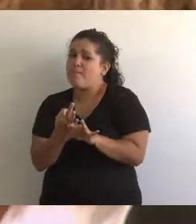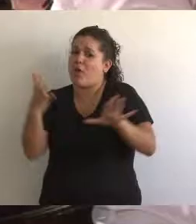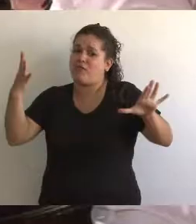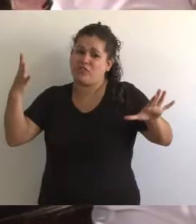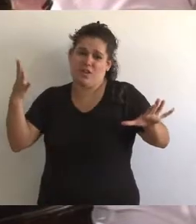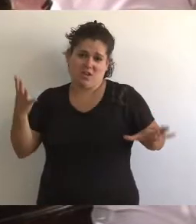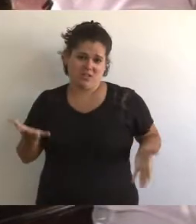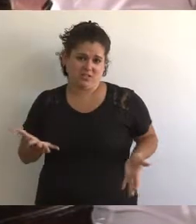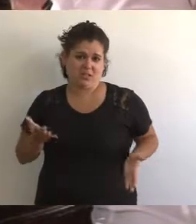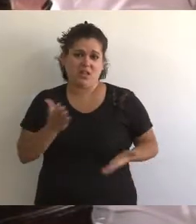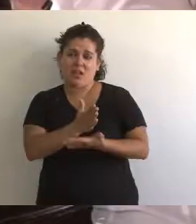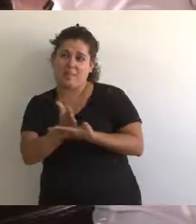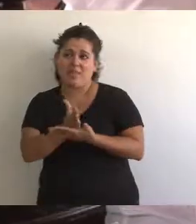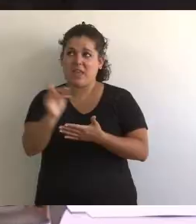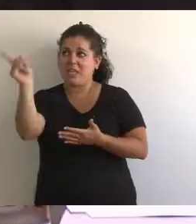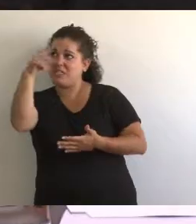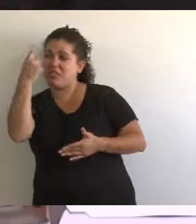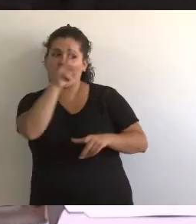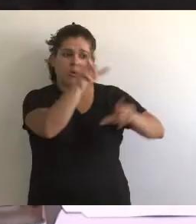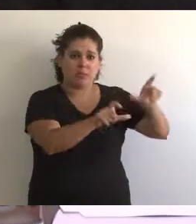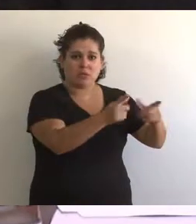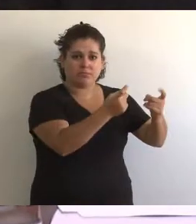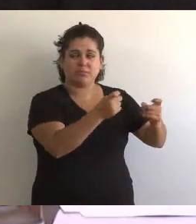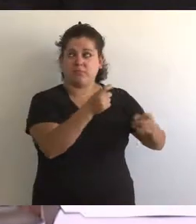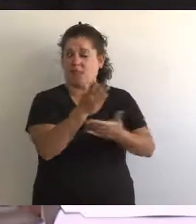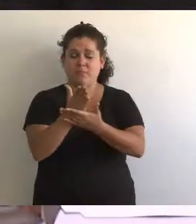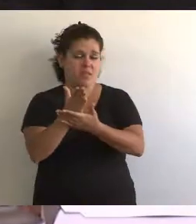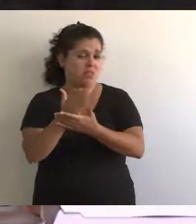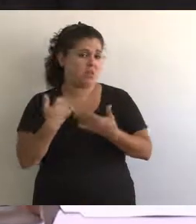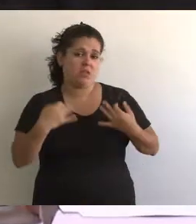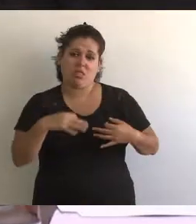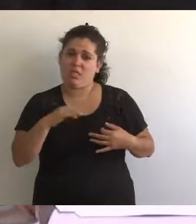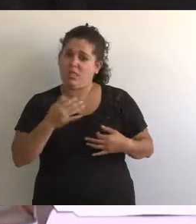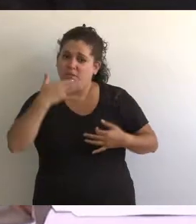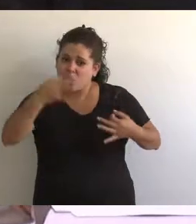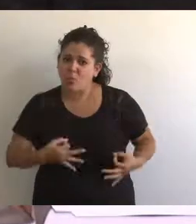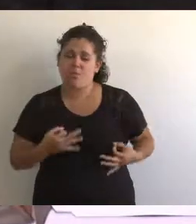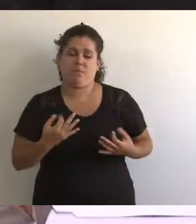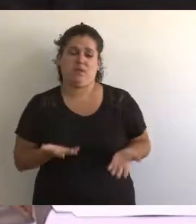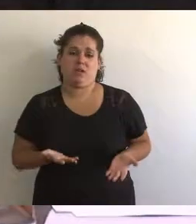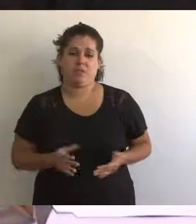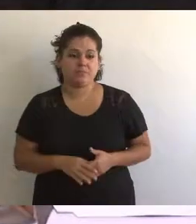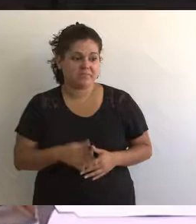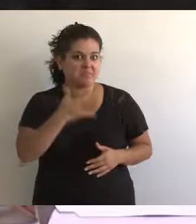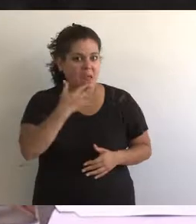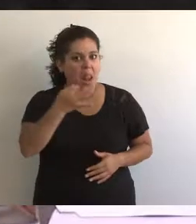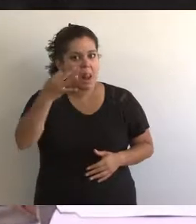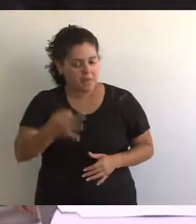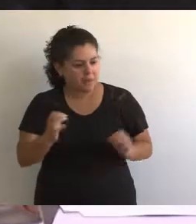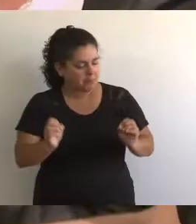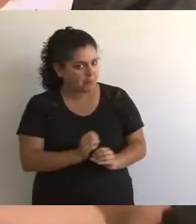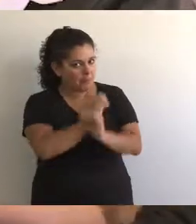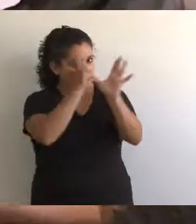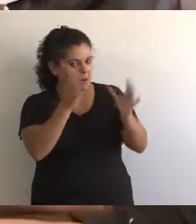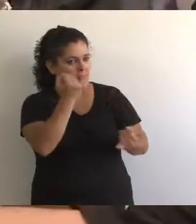tener profesionales que medien entre el Estado y los sujetos. Y este es el rol que tienen que cumplir los trabajadores sociales. Ha quedado